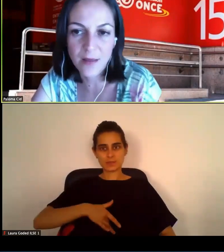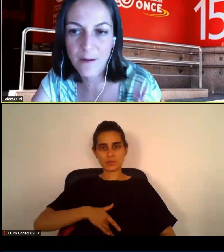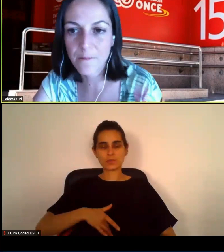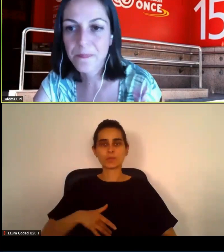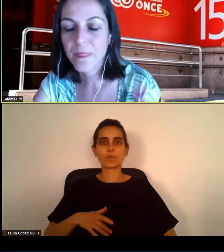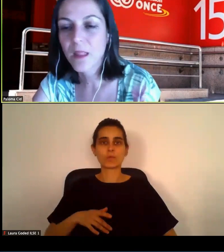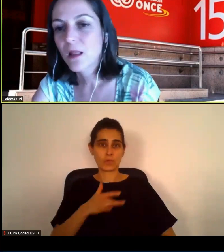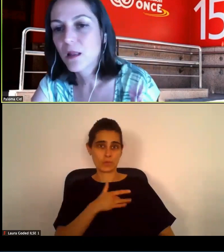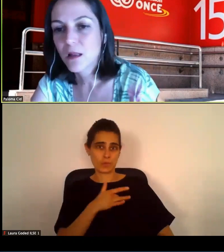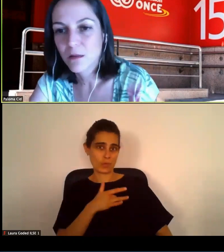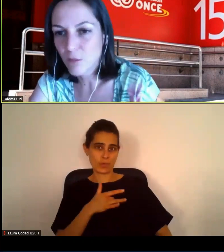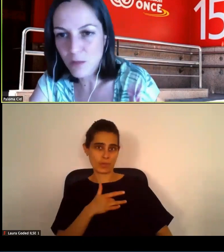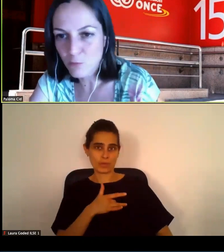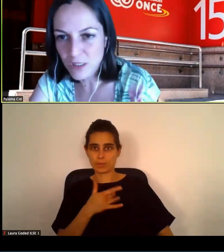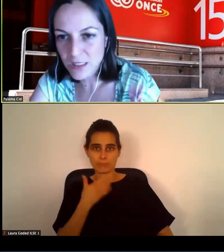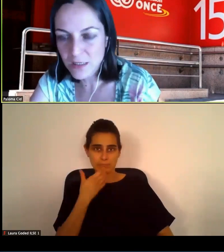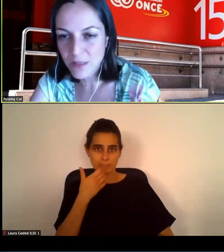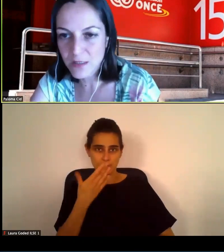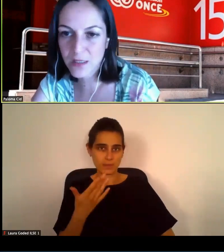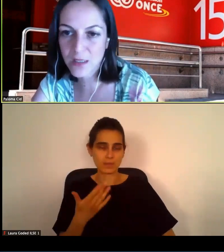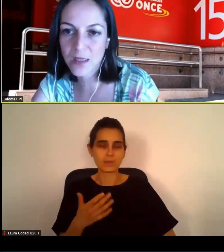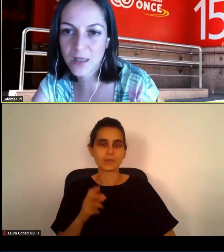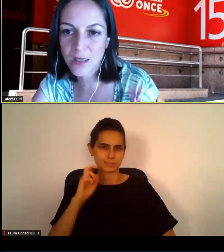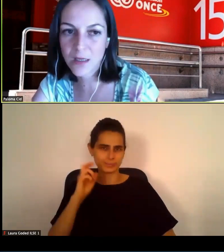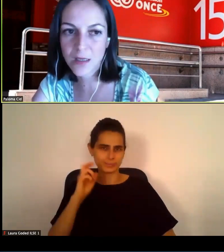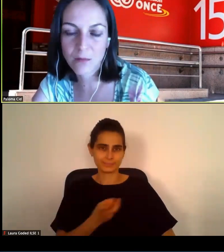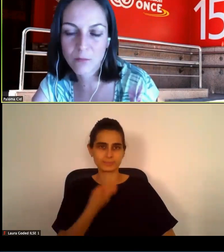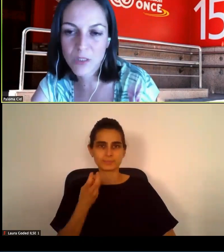etc. Hay muchísimas